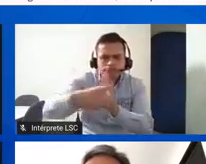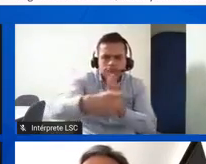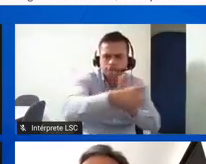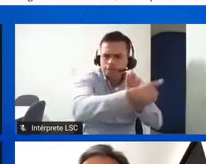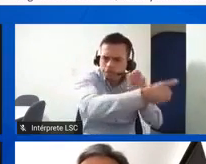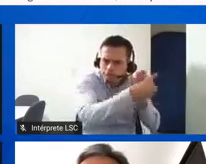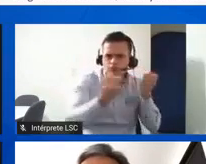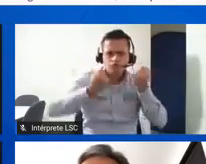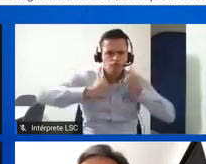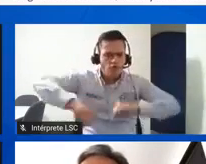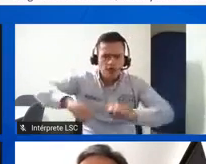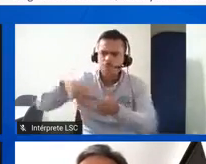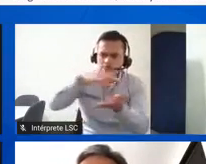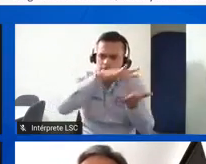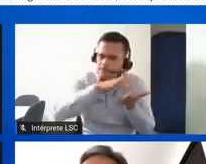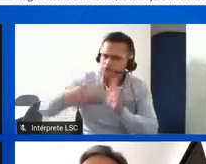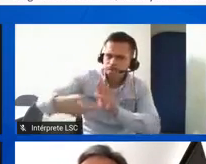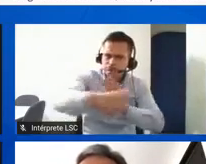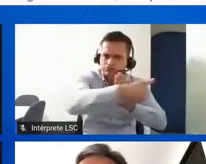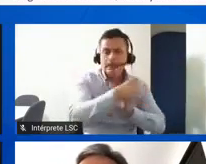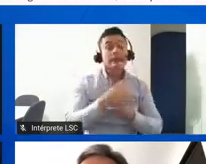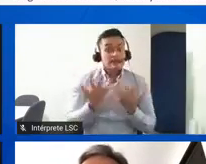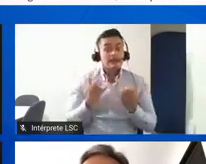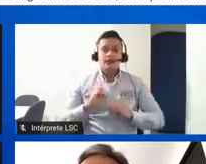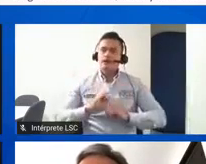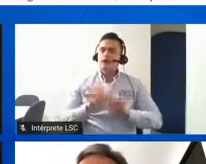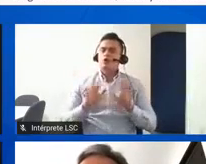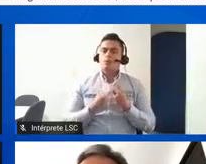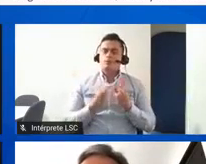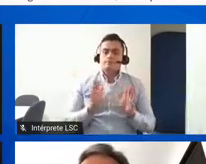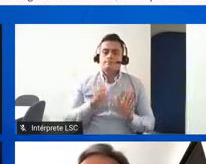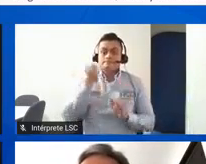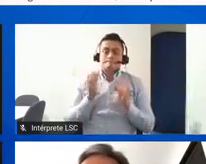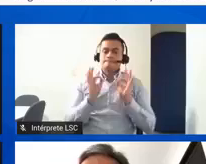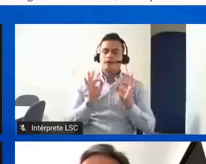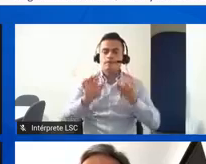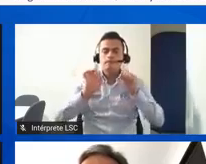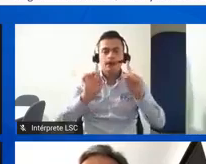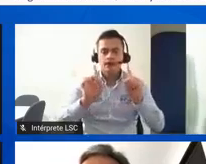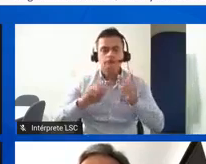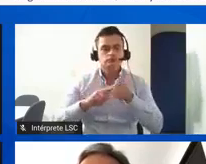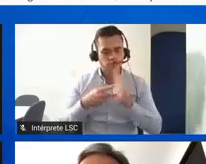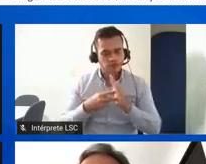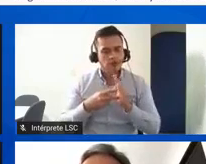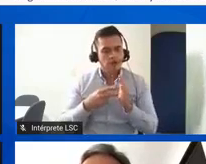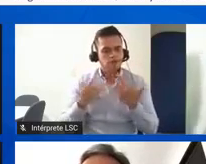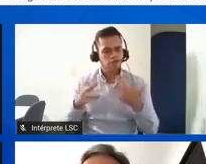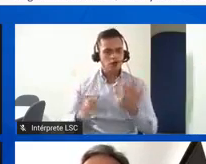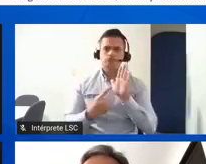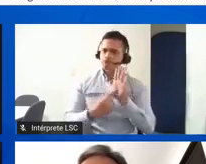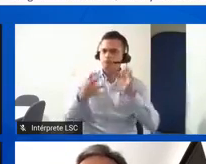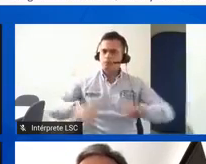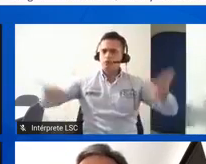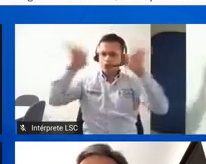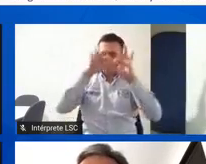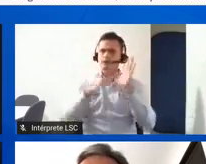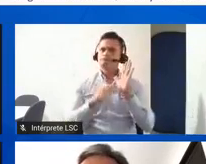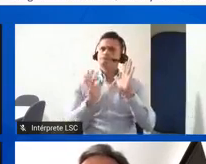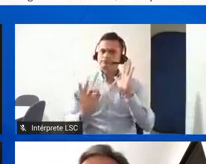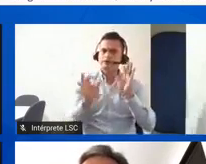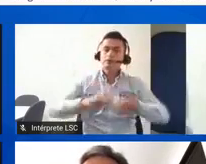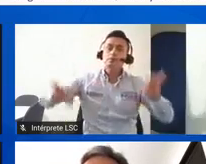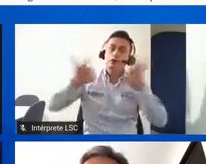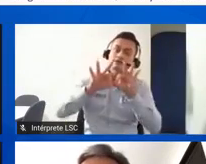esfuerzo. Siempre uno quisiera que todo fuera mejor, pero creo que se logró algo importante y que ahora tenemos que lograr que el presidente